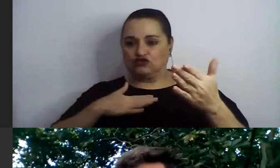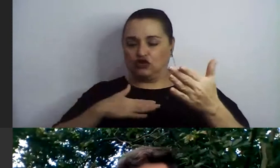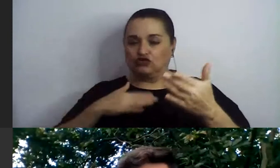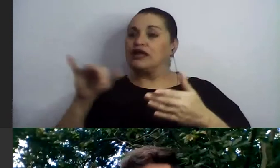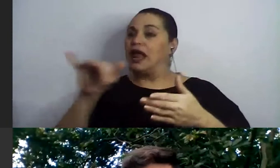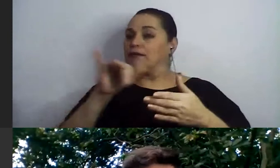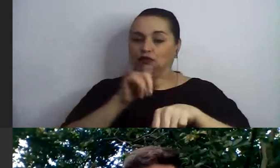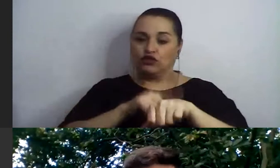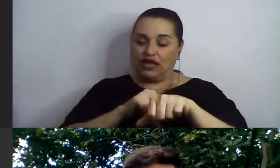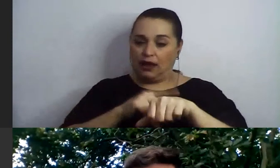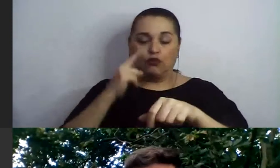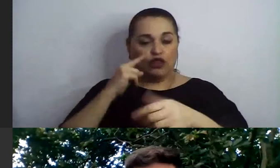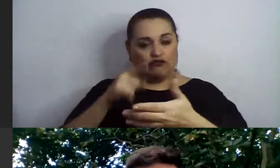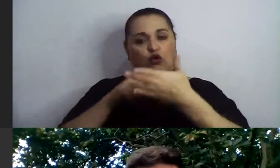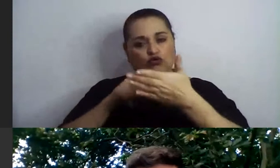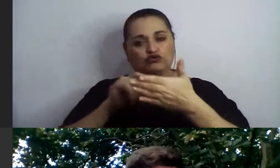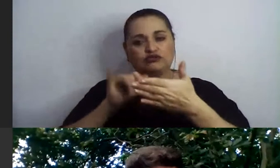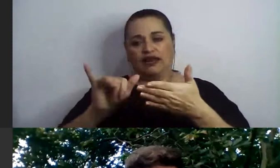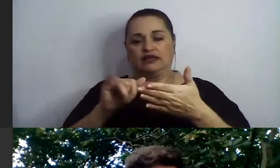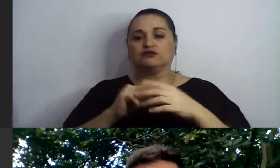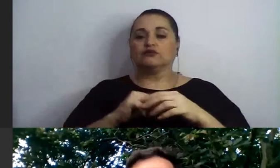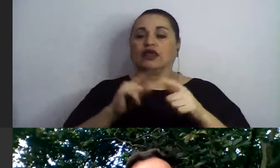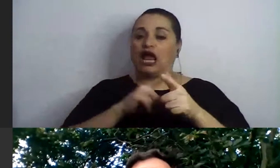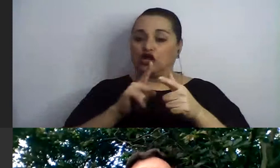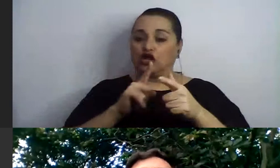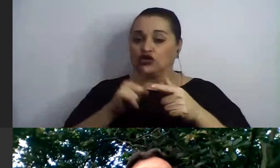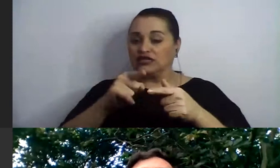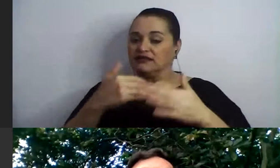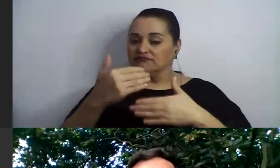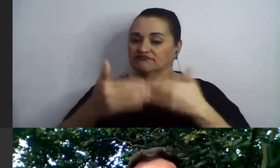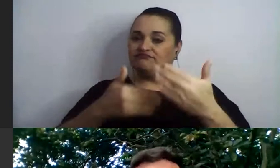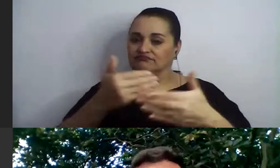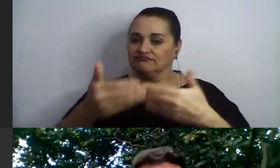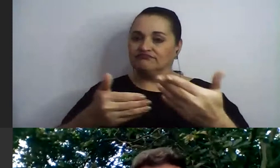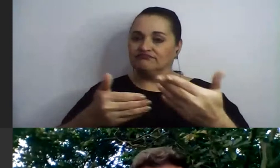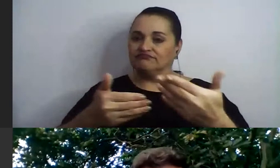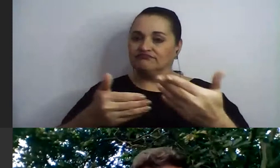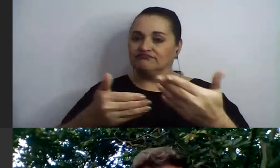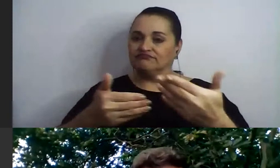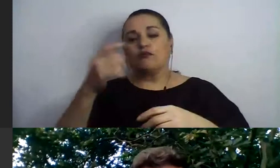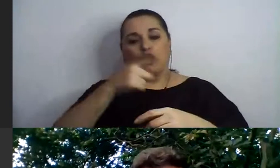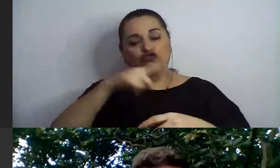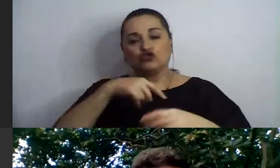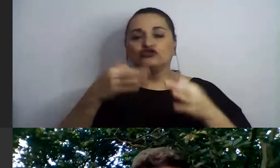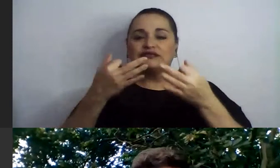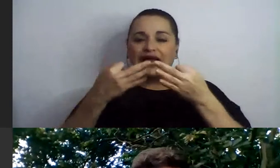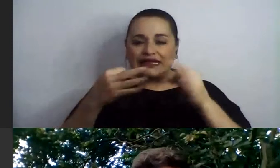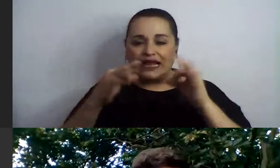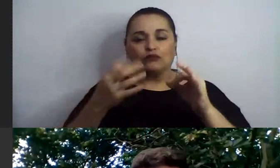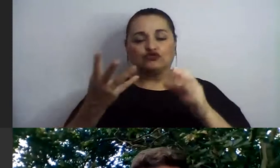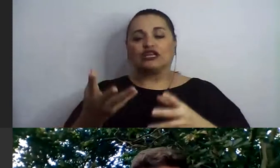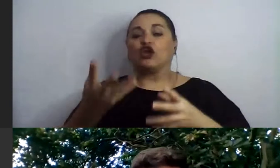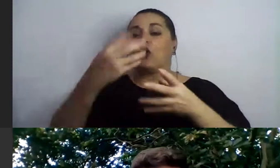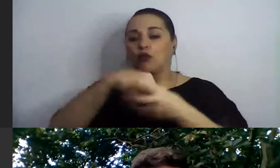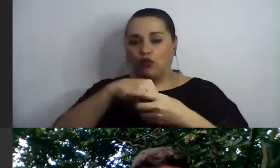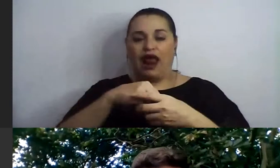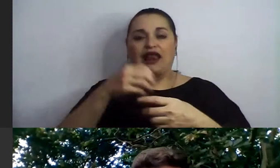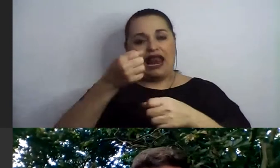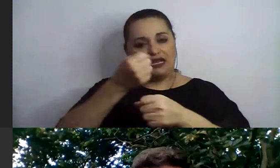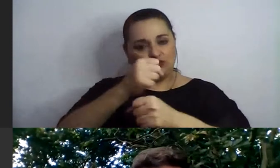vez de reconocer eso entonces esa ha sido un poco la forma en la cual hemos tratado de incorporar a los gobiernos locales